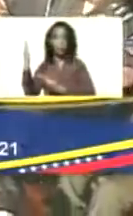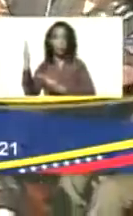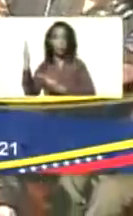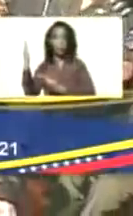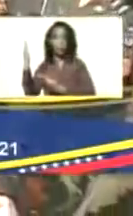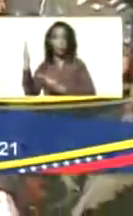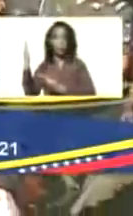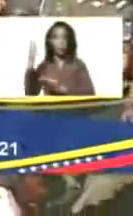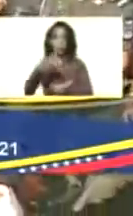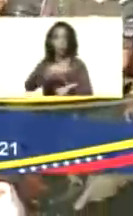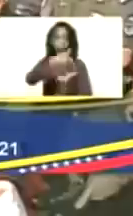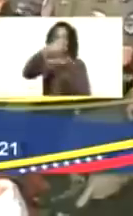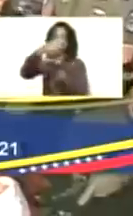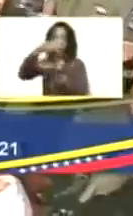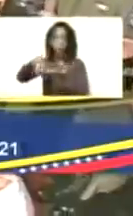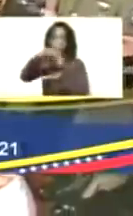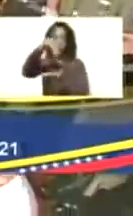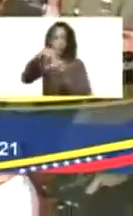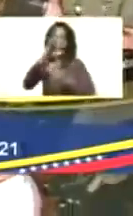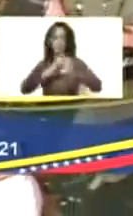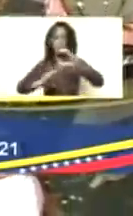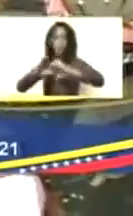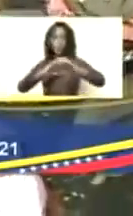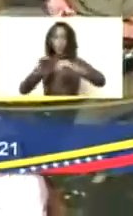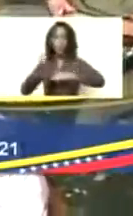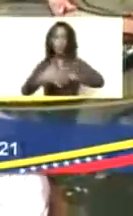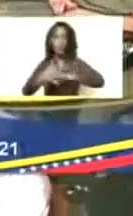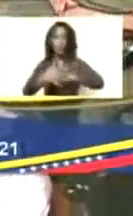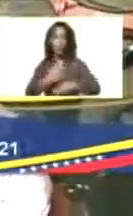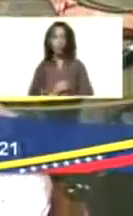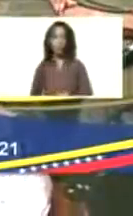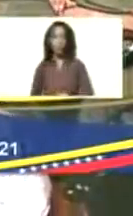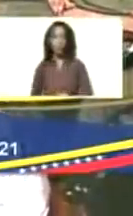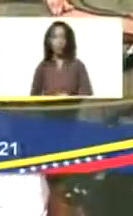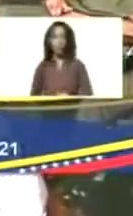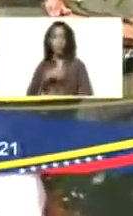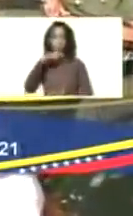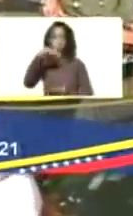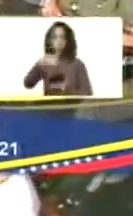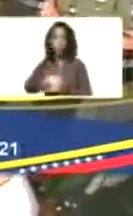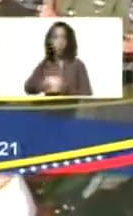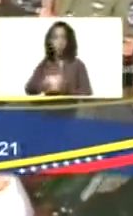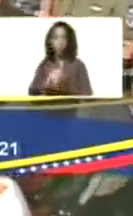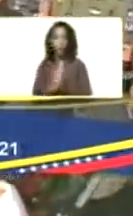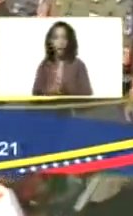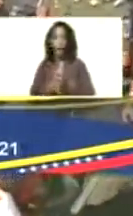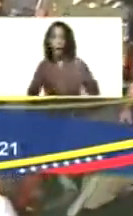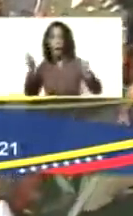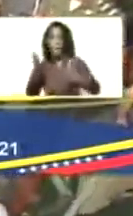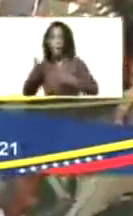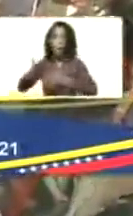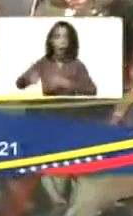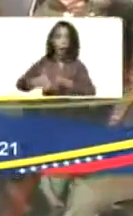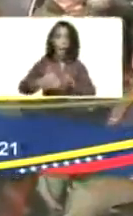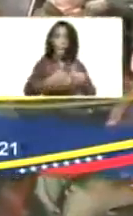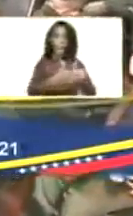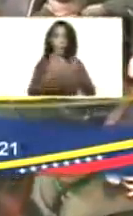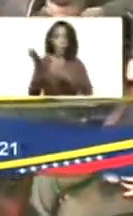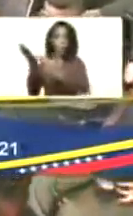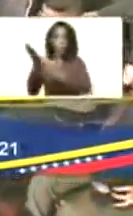Premio Nacional de Ciencia y Tecnología, mención amplia trayectoria,